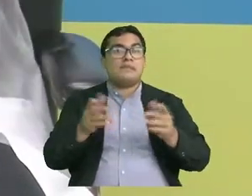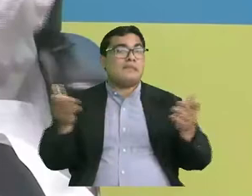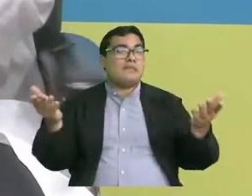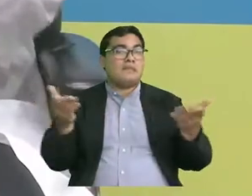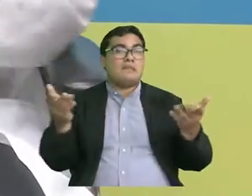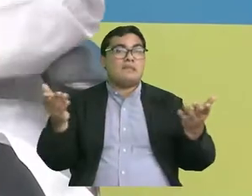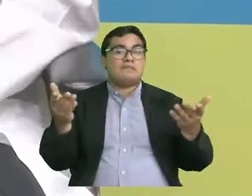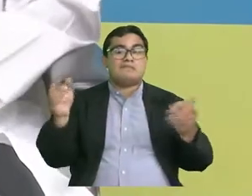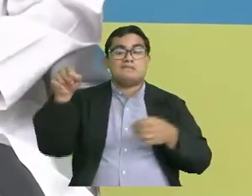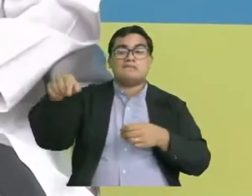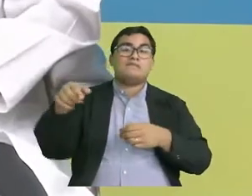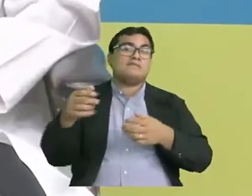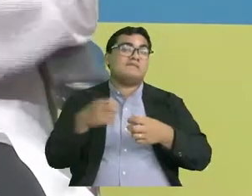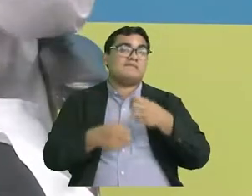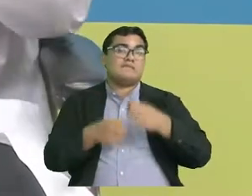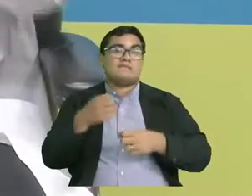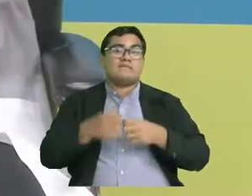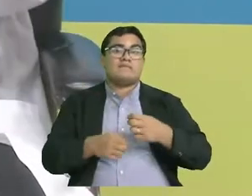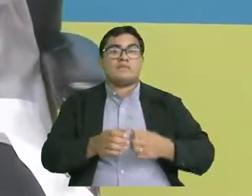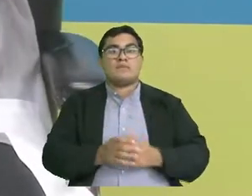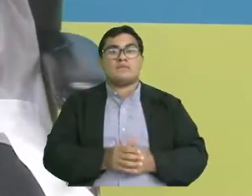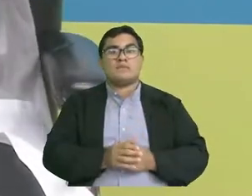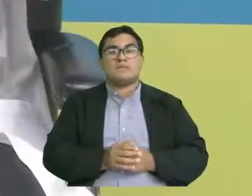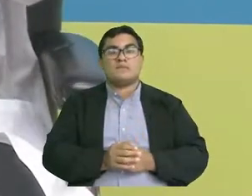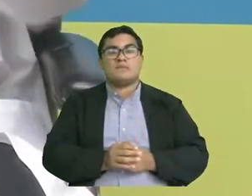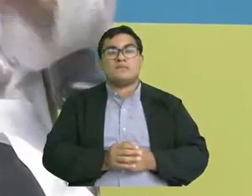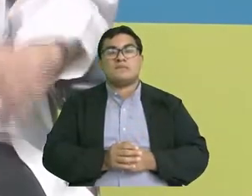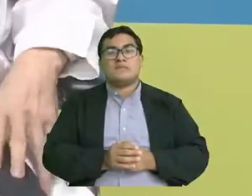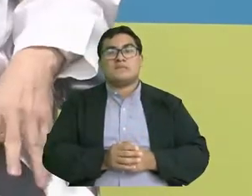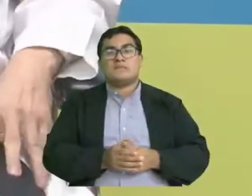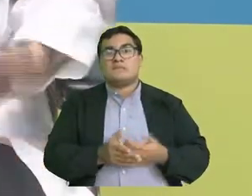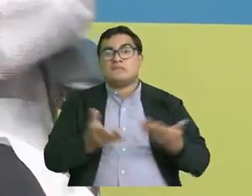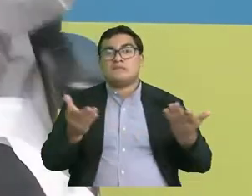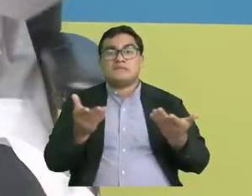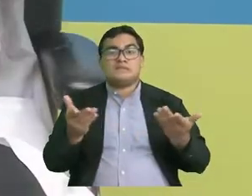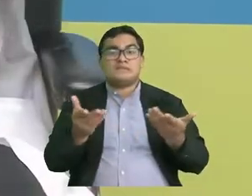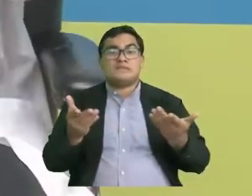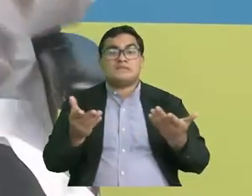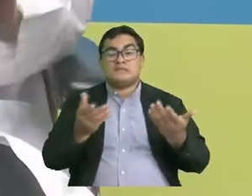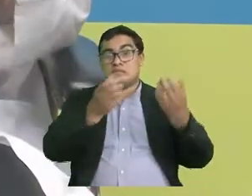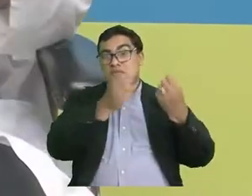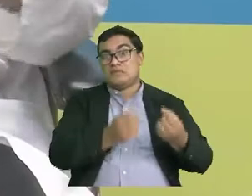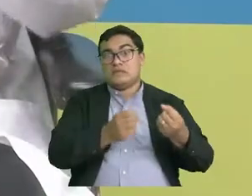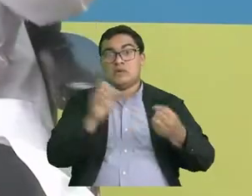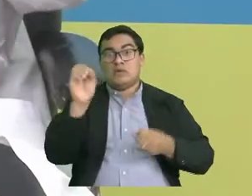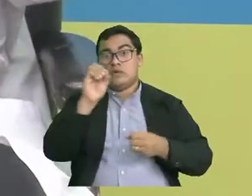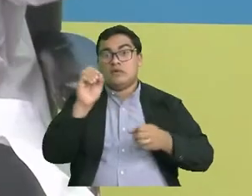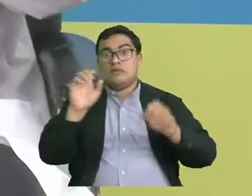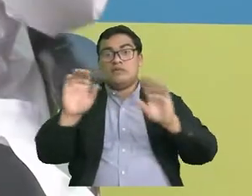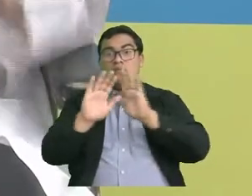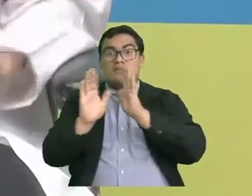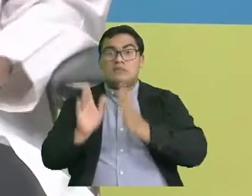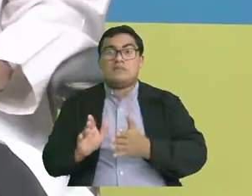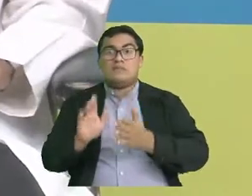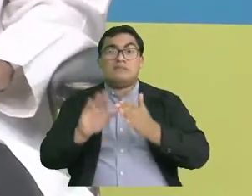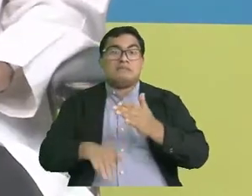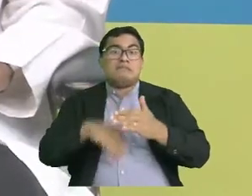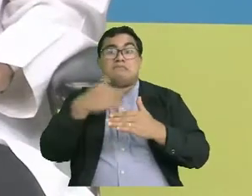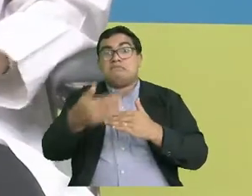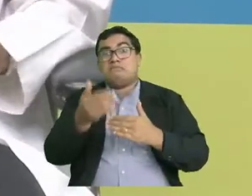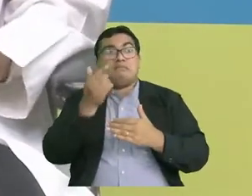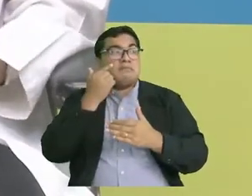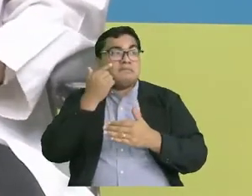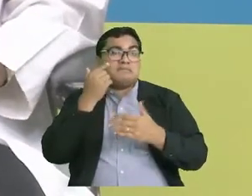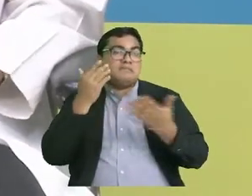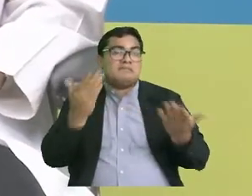generaciones lo que le pasó. Entonces la gente ya dice, es varón o es mujer, y después se verá,